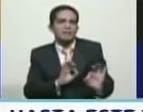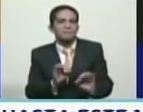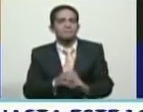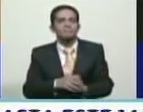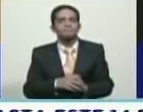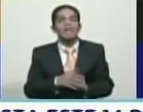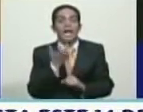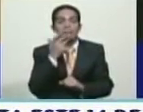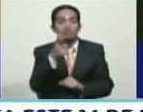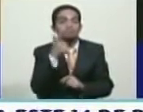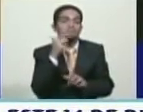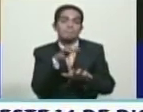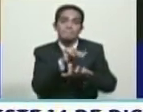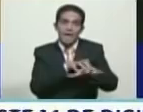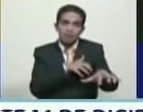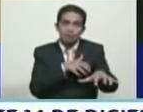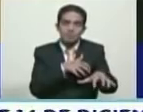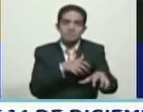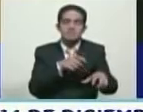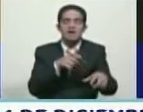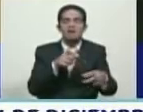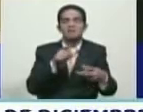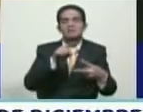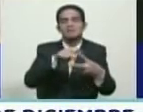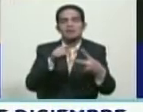una mayoría de 2/3,